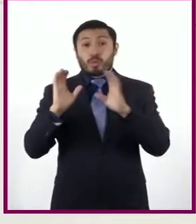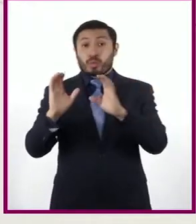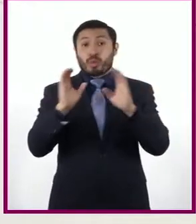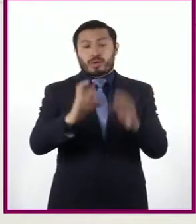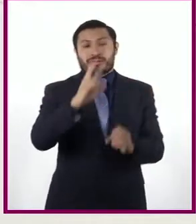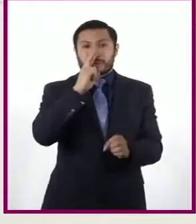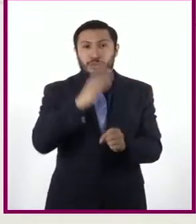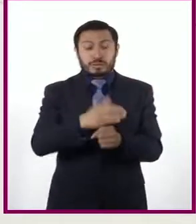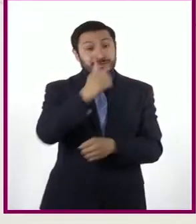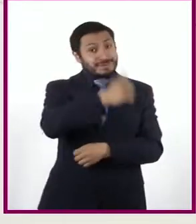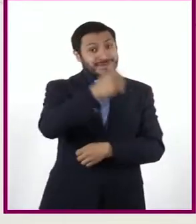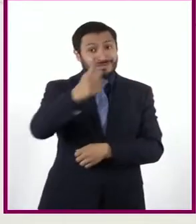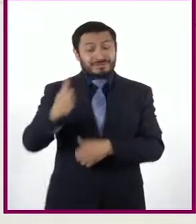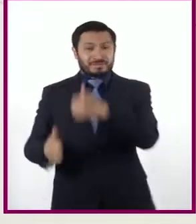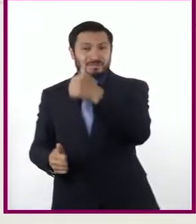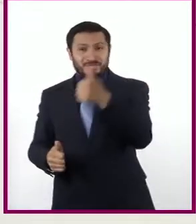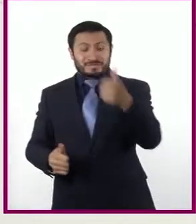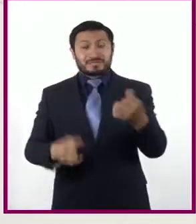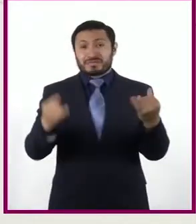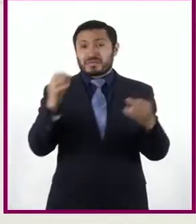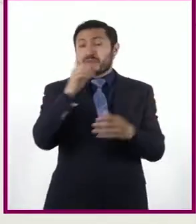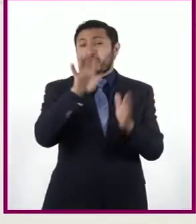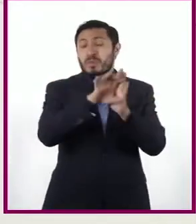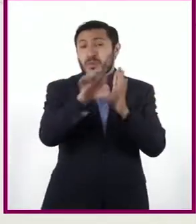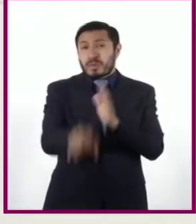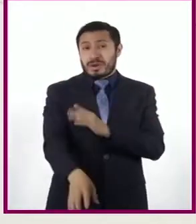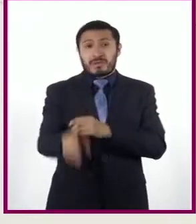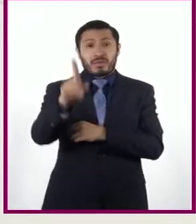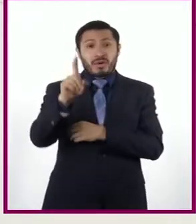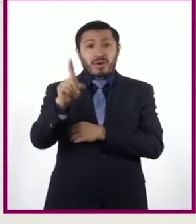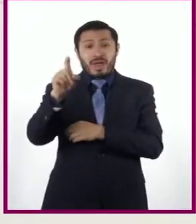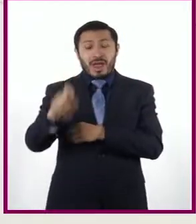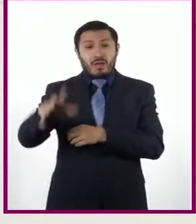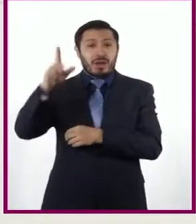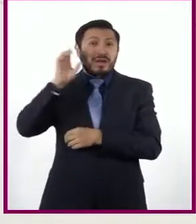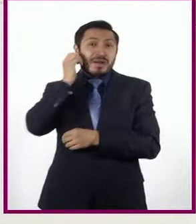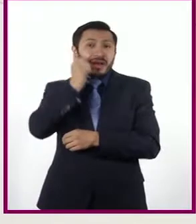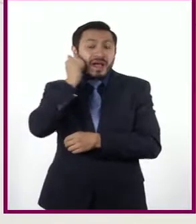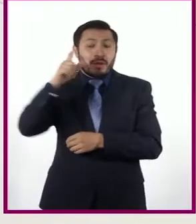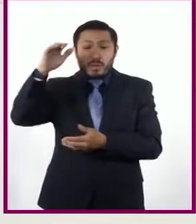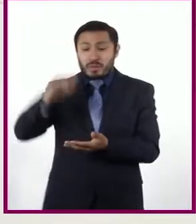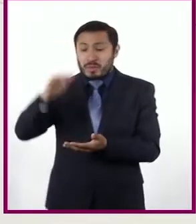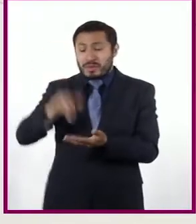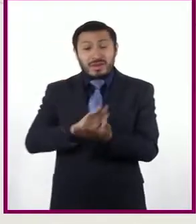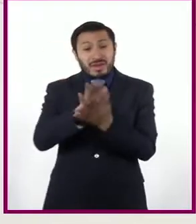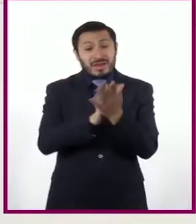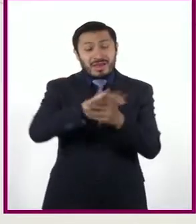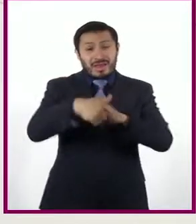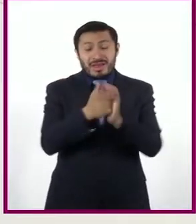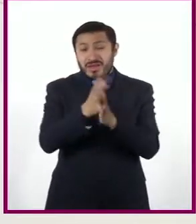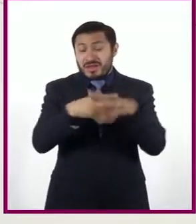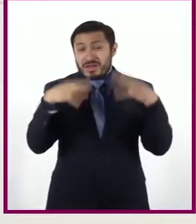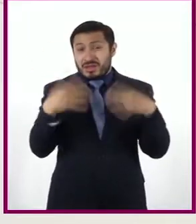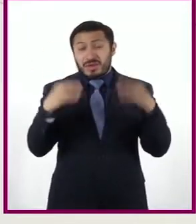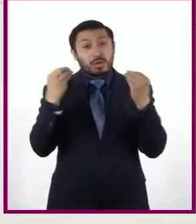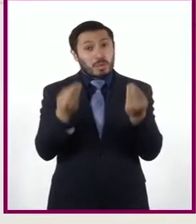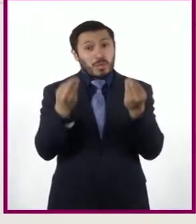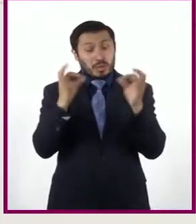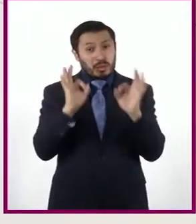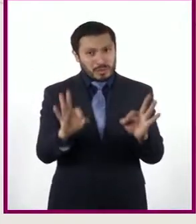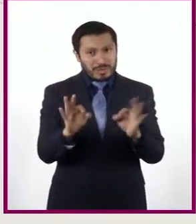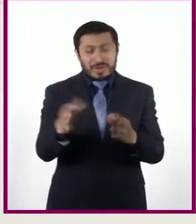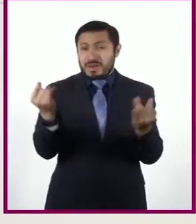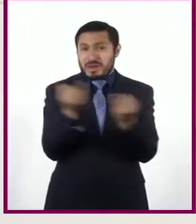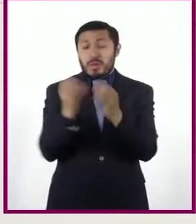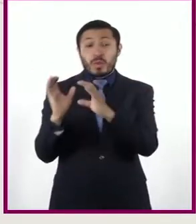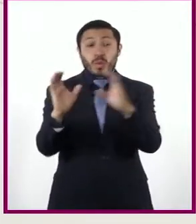responsable, como el lavado de manos frecuente con agua y jabón para cuidar su salud y de la comunidad. En la medida de lo